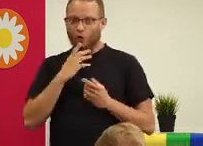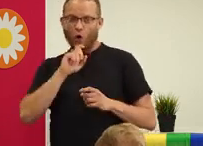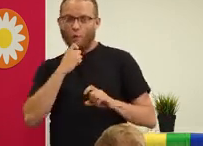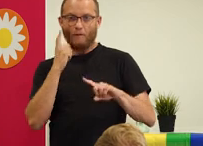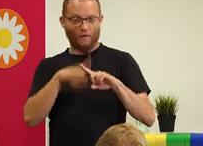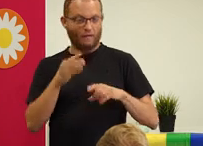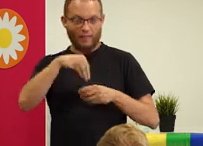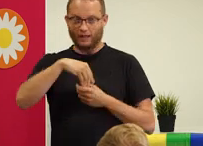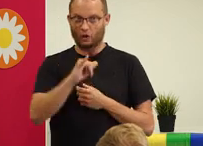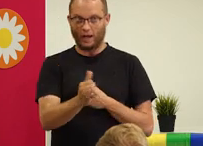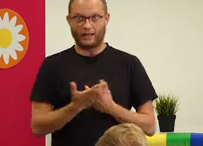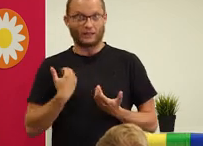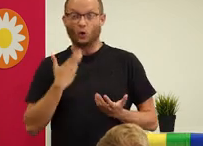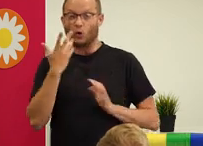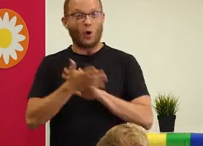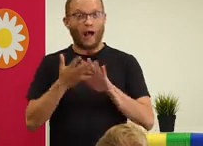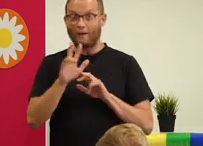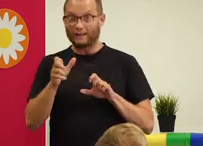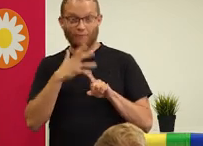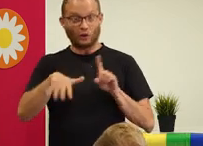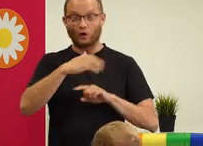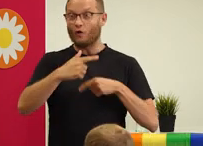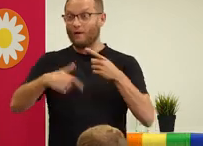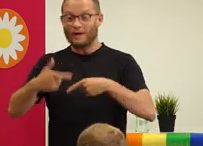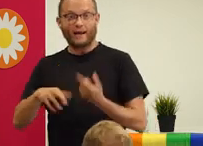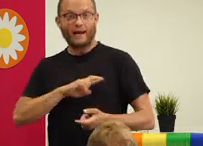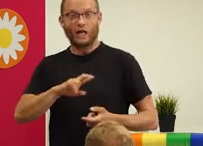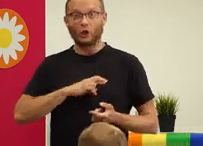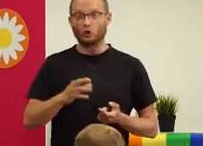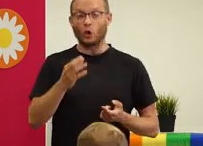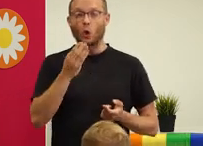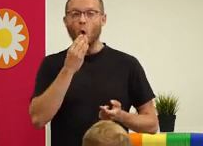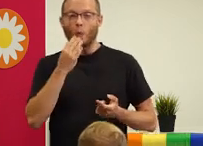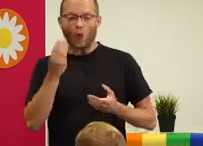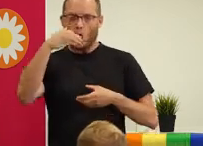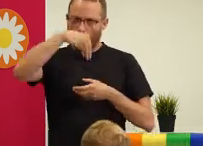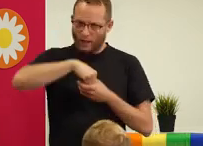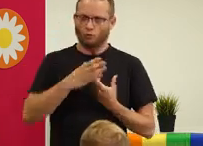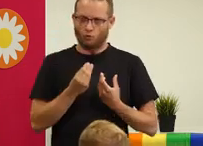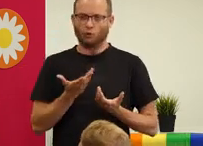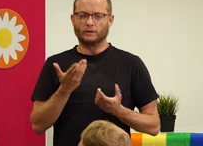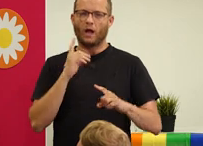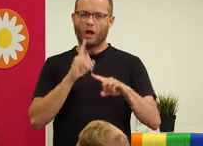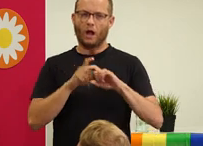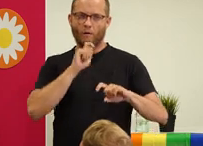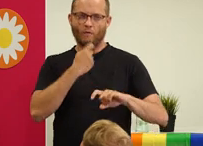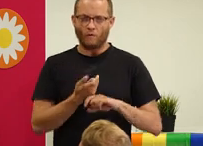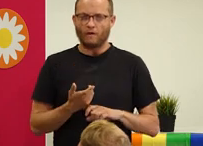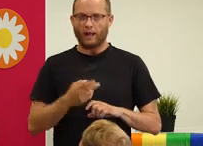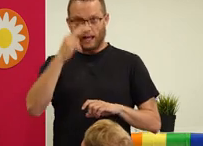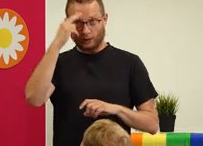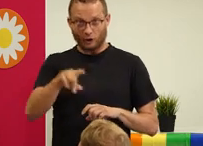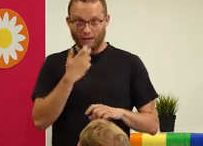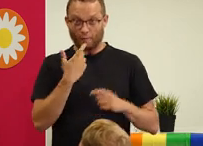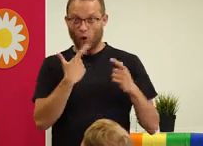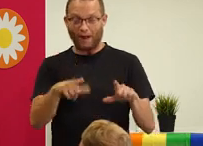sociedad israelí, que de eso no se habla. En los entornos familiares y religiosos judíos hay mucha homofobia. La intolerancia que hay hacia el colectivo en